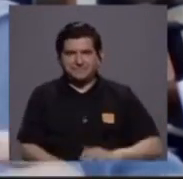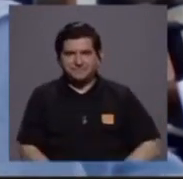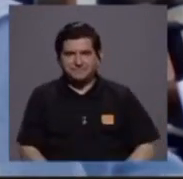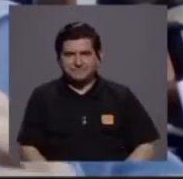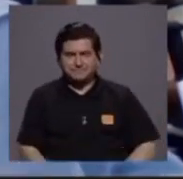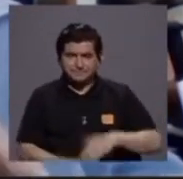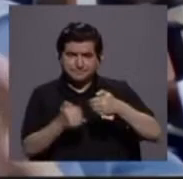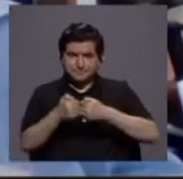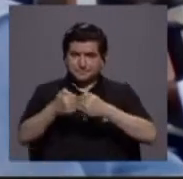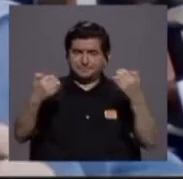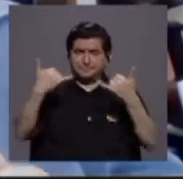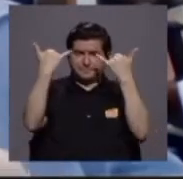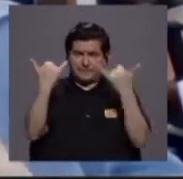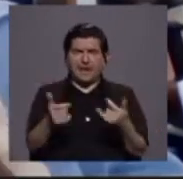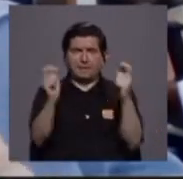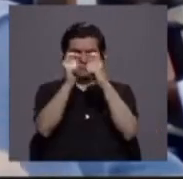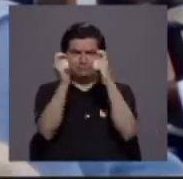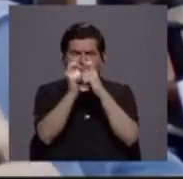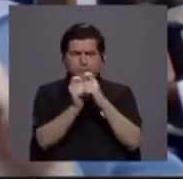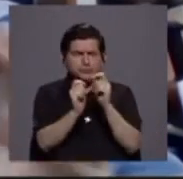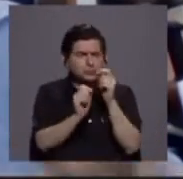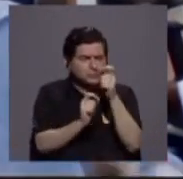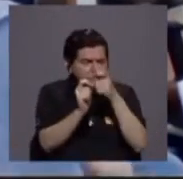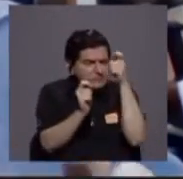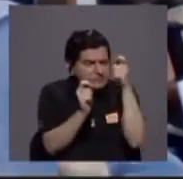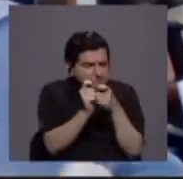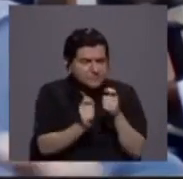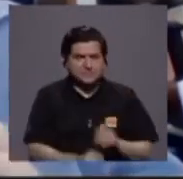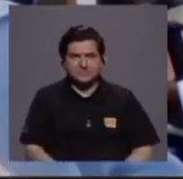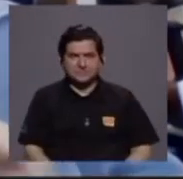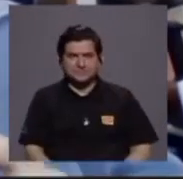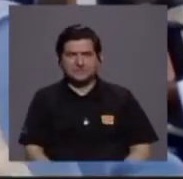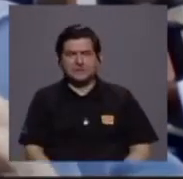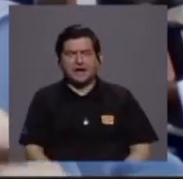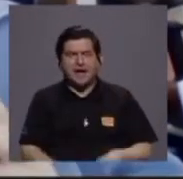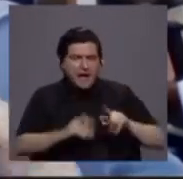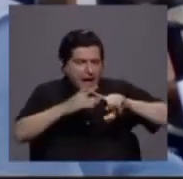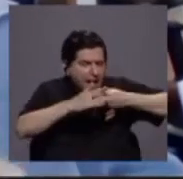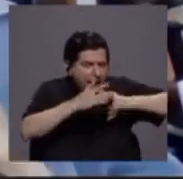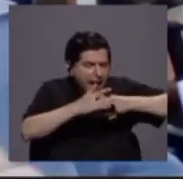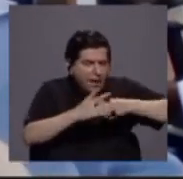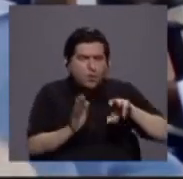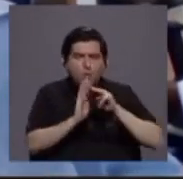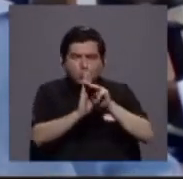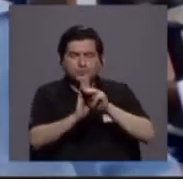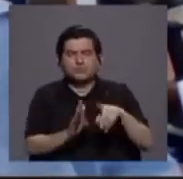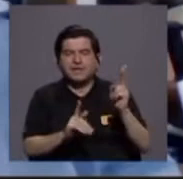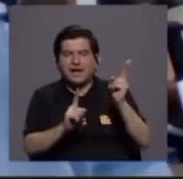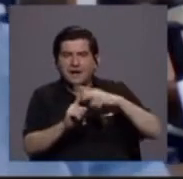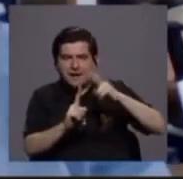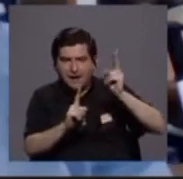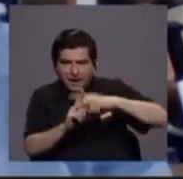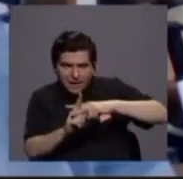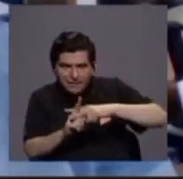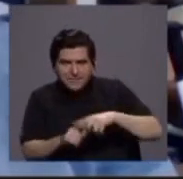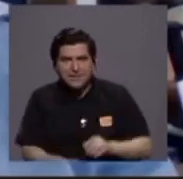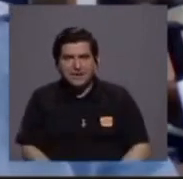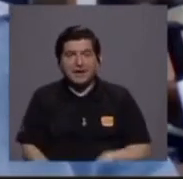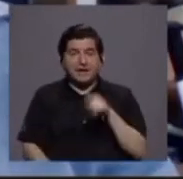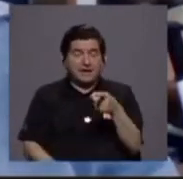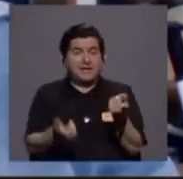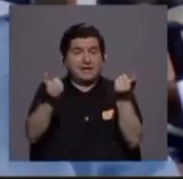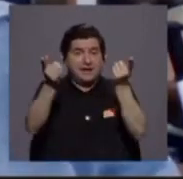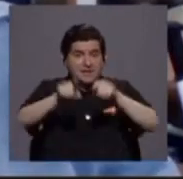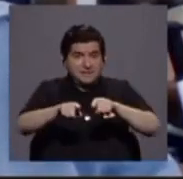y aparte vienen ya detalles mucho más finos, como cómo se validan, calibran modelos, algunas aplicaciones que están